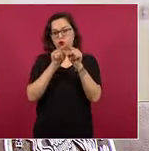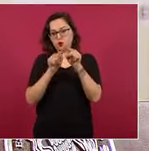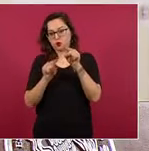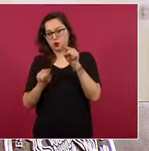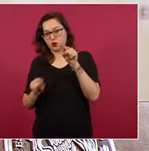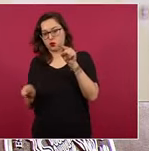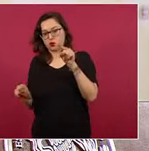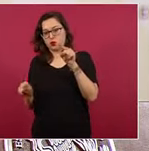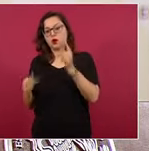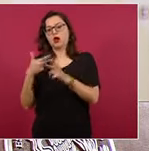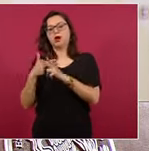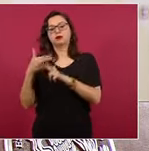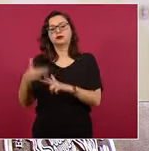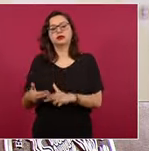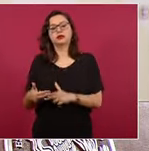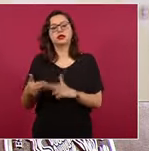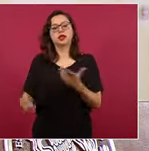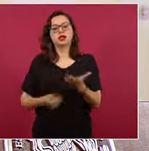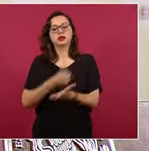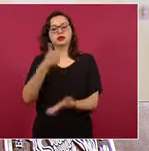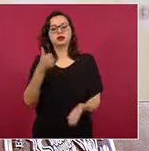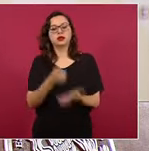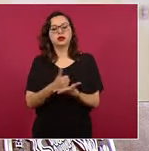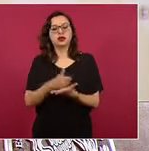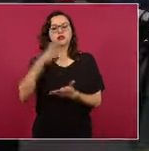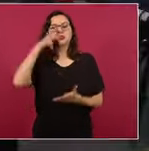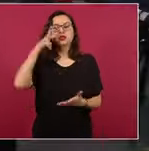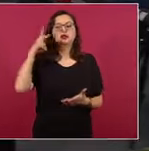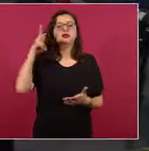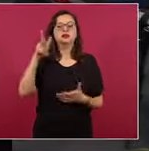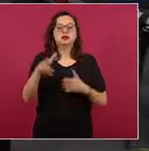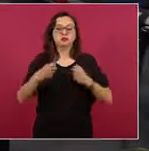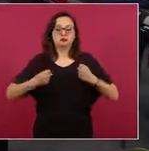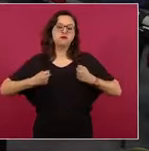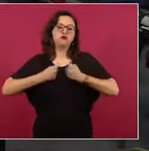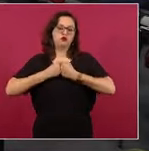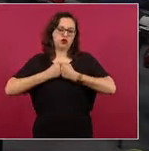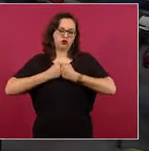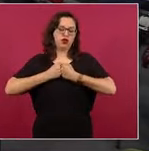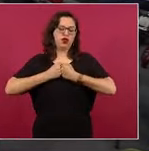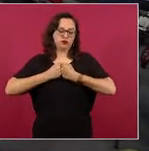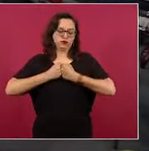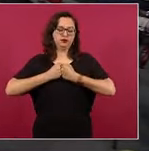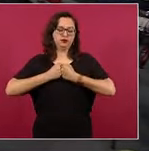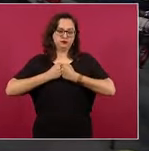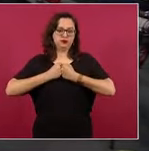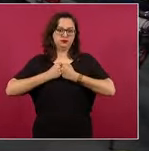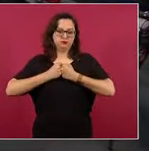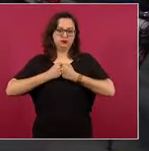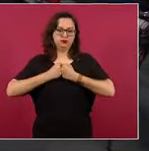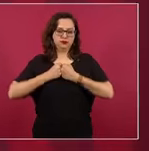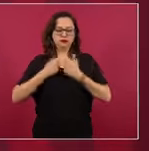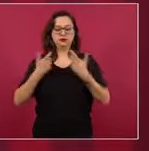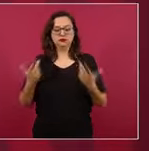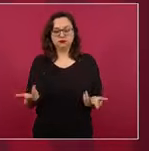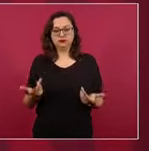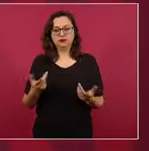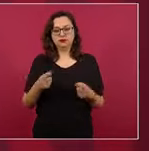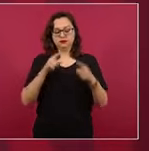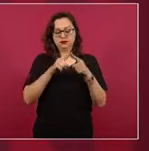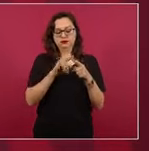Ciudad Hidalgo, que está en la frontera con Guatemala, de Ixtepec a